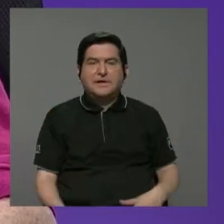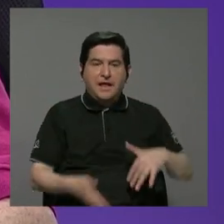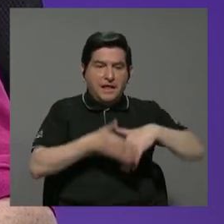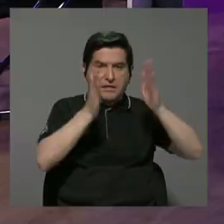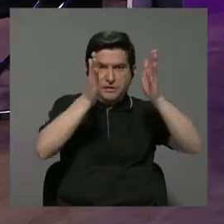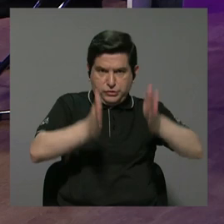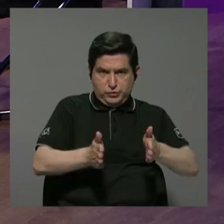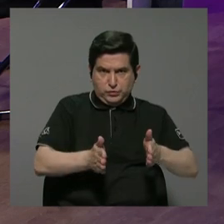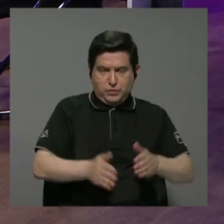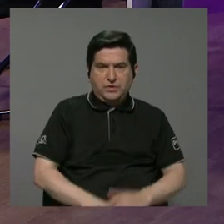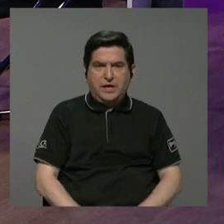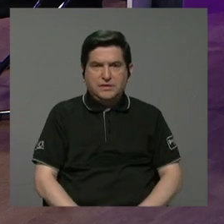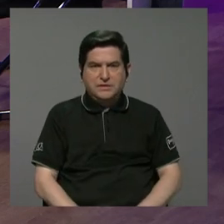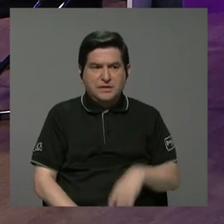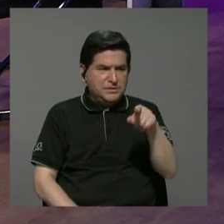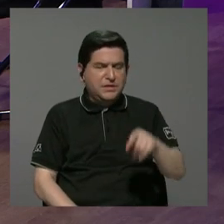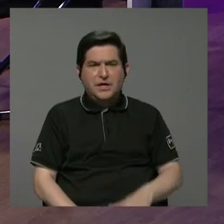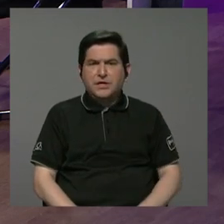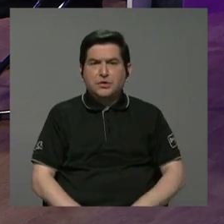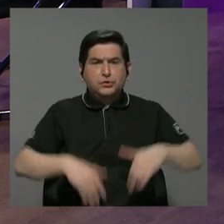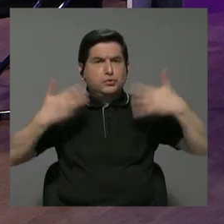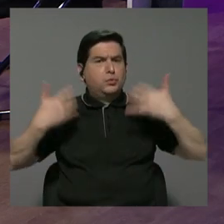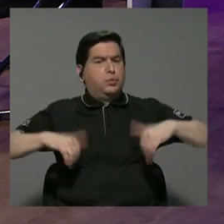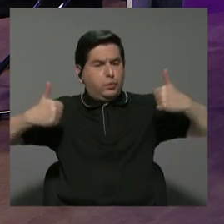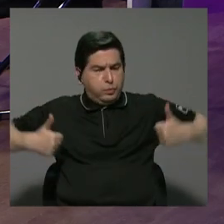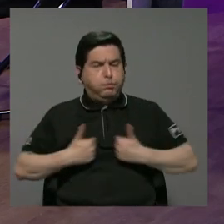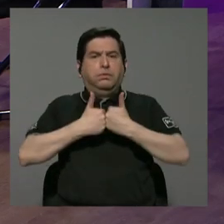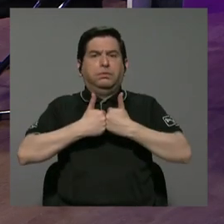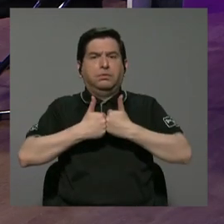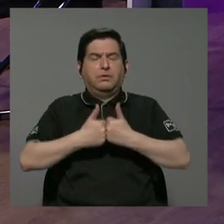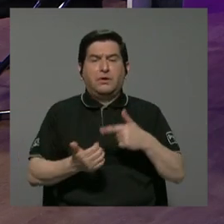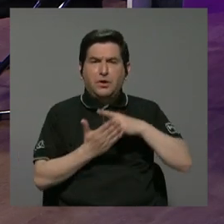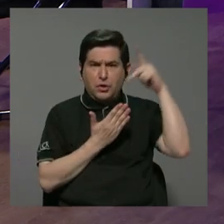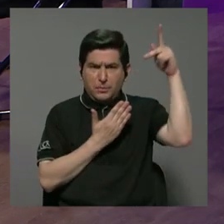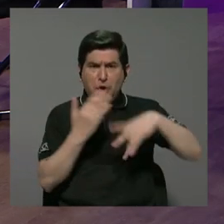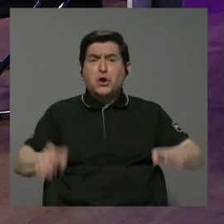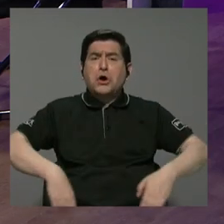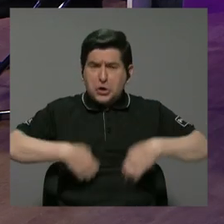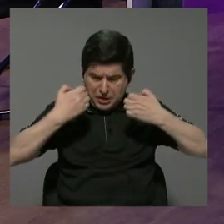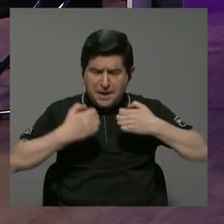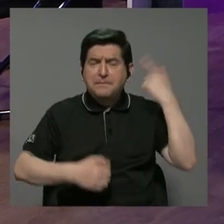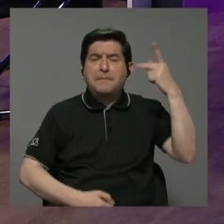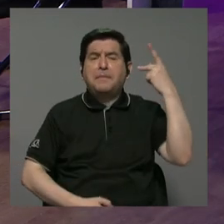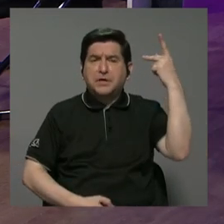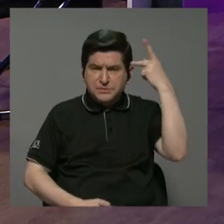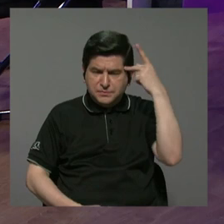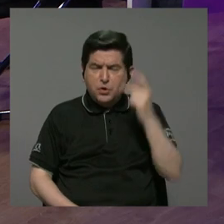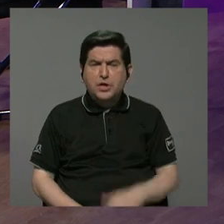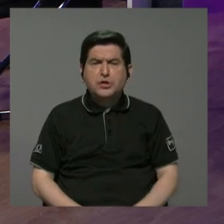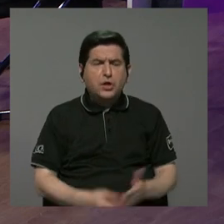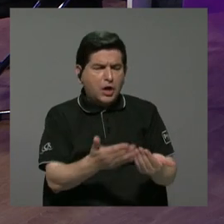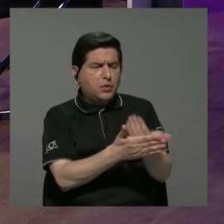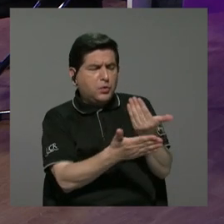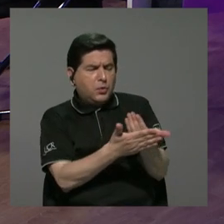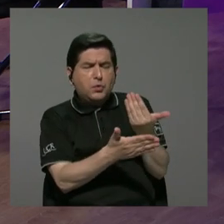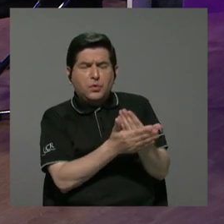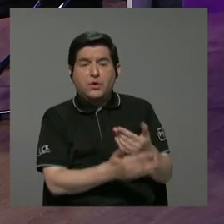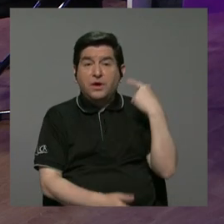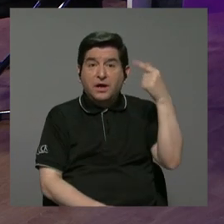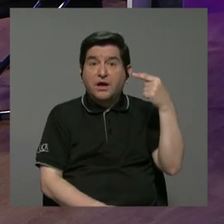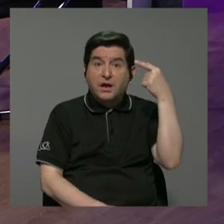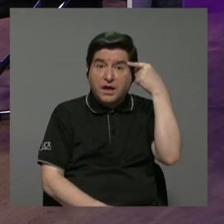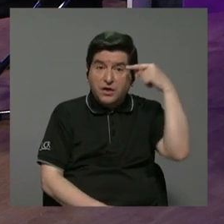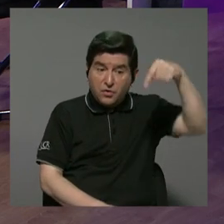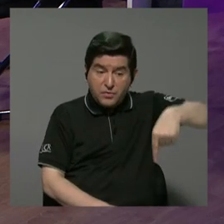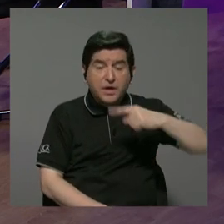alumnado que es muy, muy retador. Entonces, los programas existen, hay políticas muy remozadas que este gobierno,